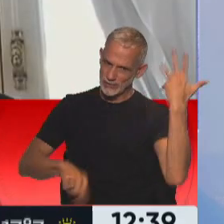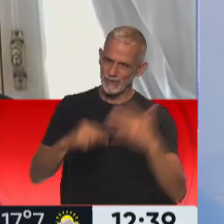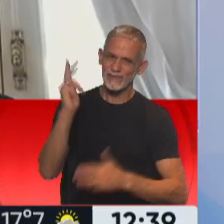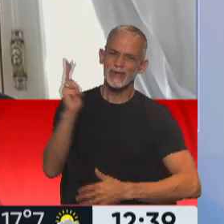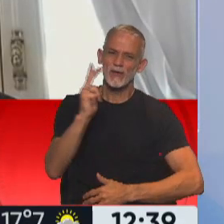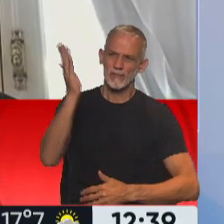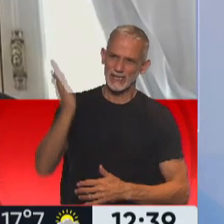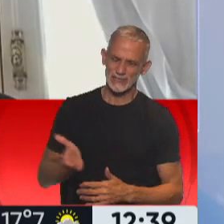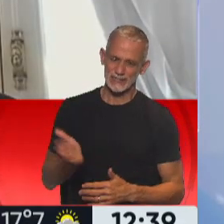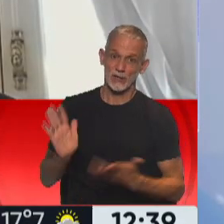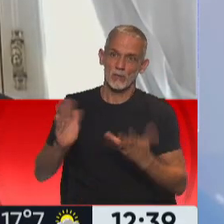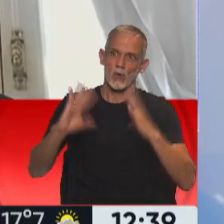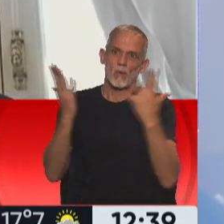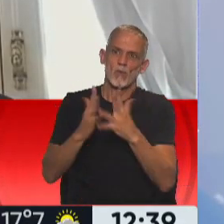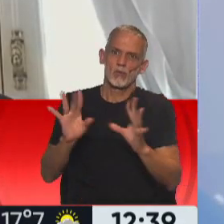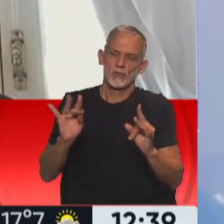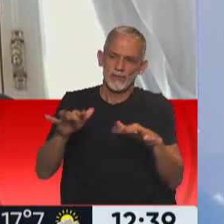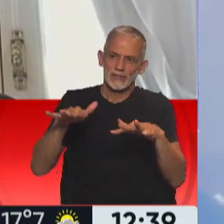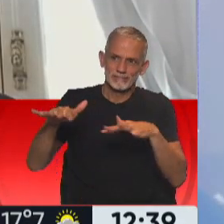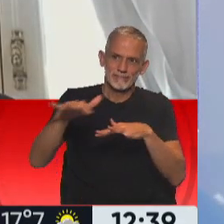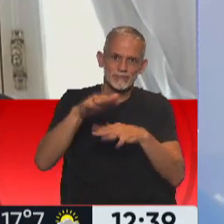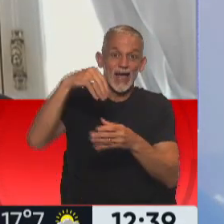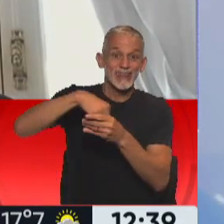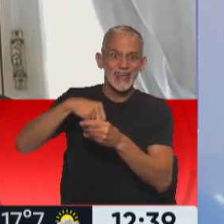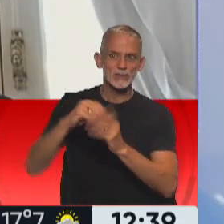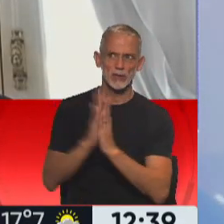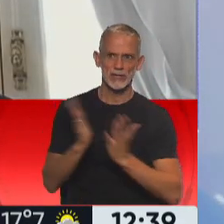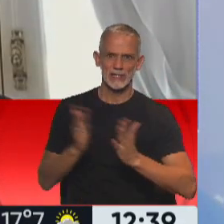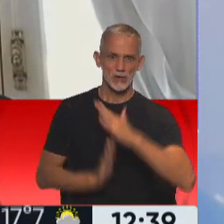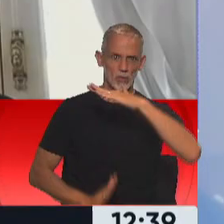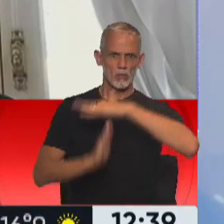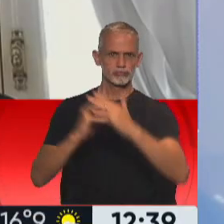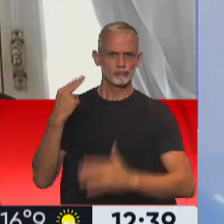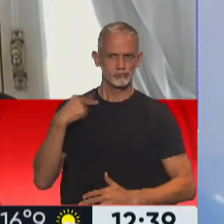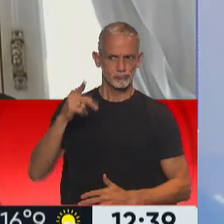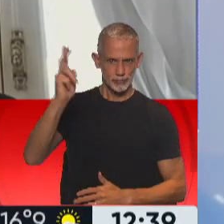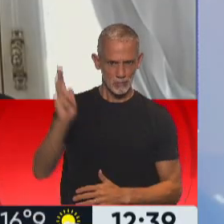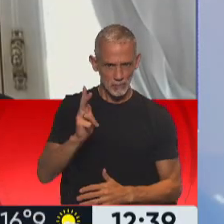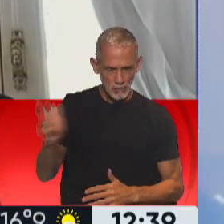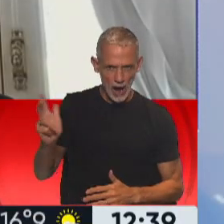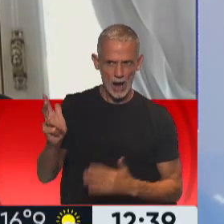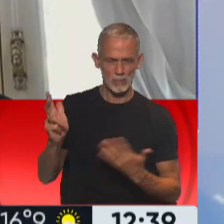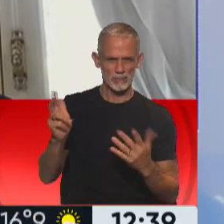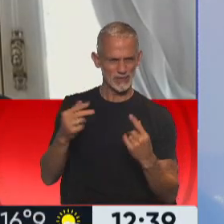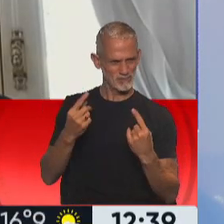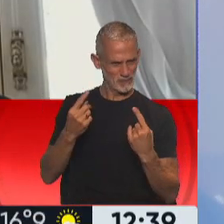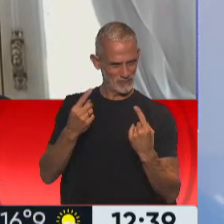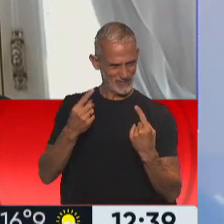en el mundo tan complejo de hoy, adentro de la iglesia, siendo el sumo pontífice, siendo un